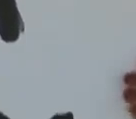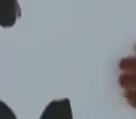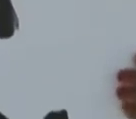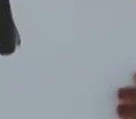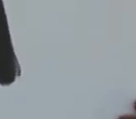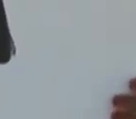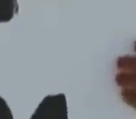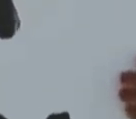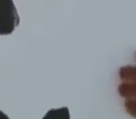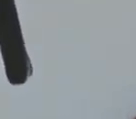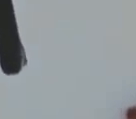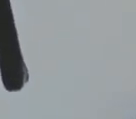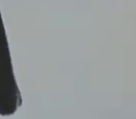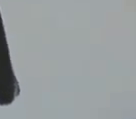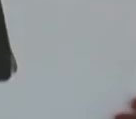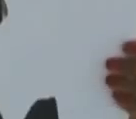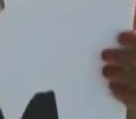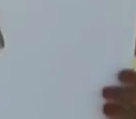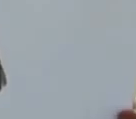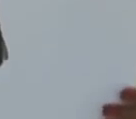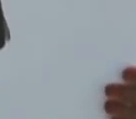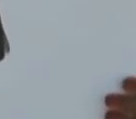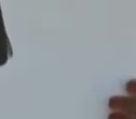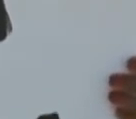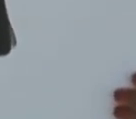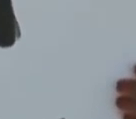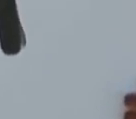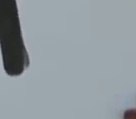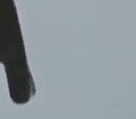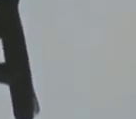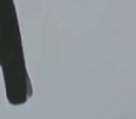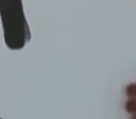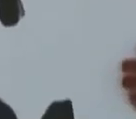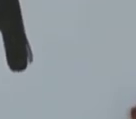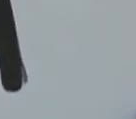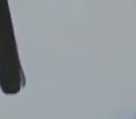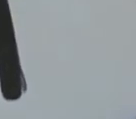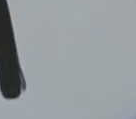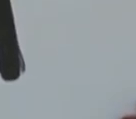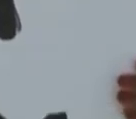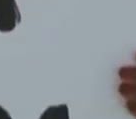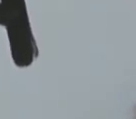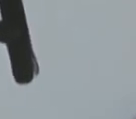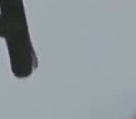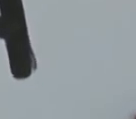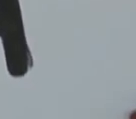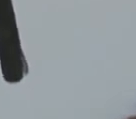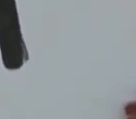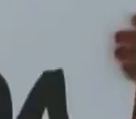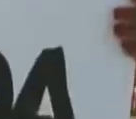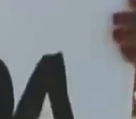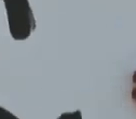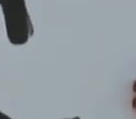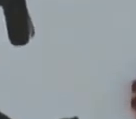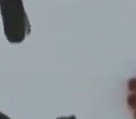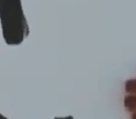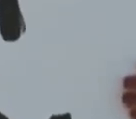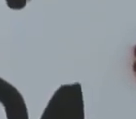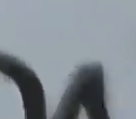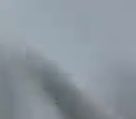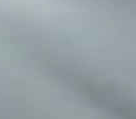a raíz de esta mala gestión, con más de 220 mil muertos por el COVID. Basta de Bolsonaro. Juicio político ya.